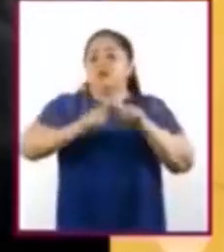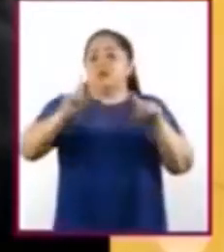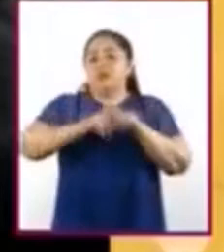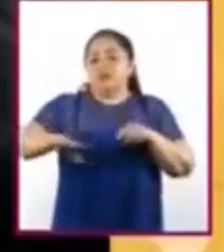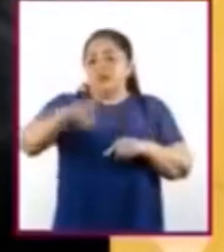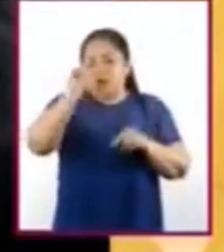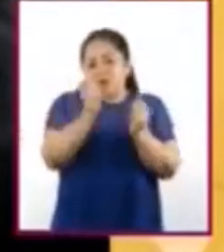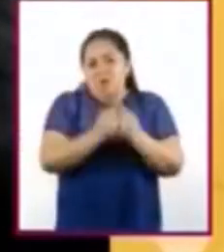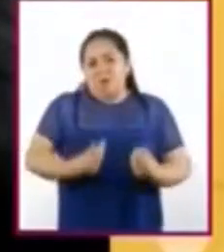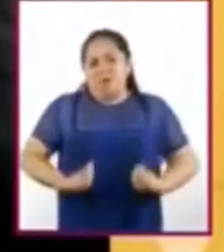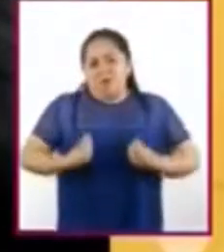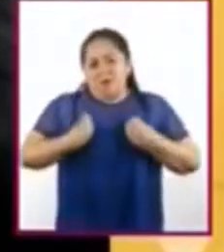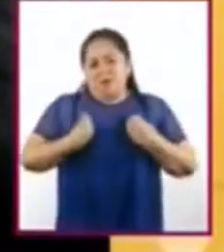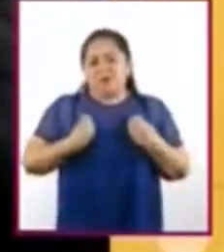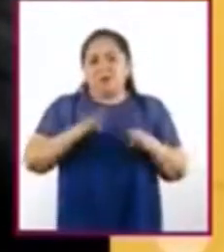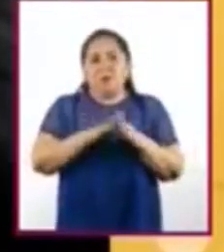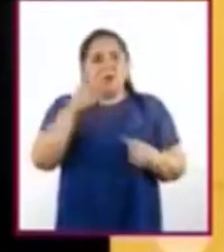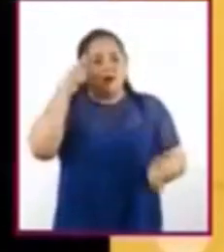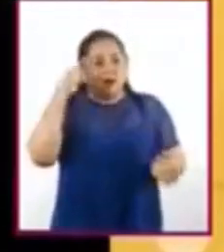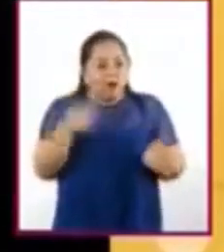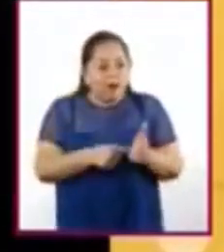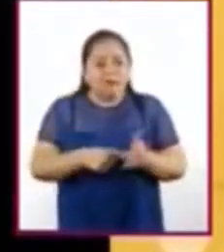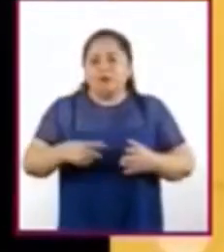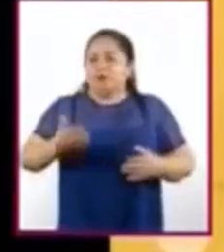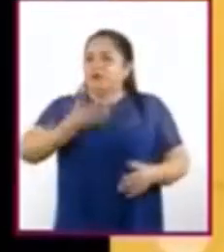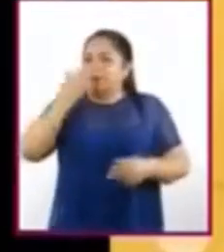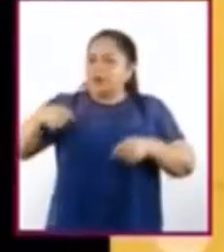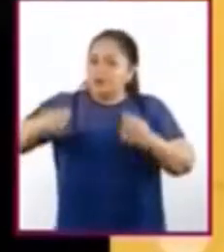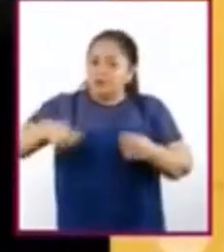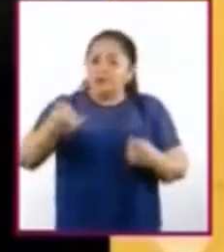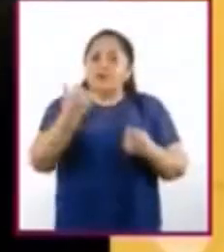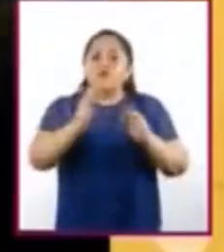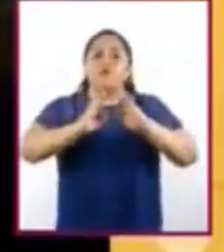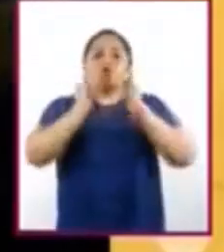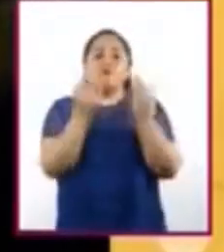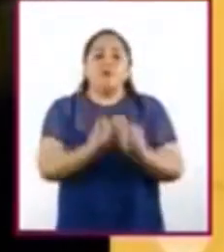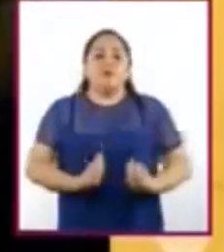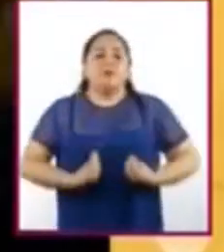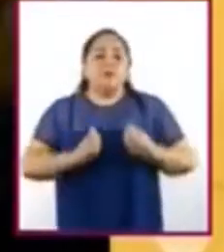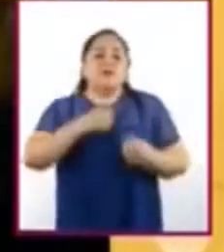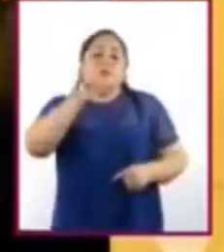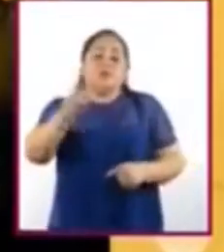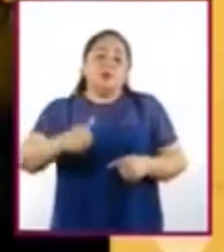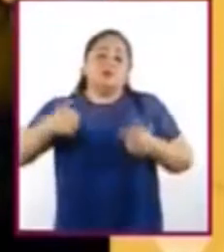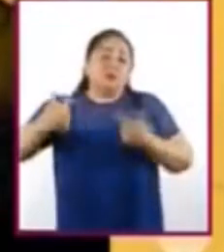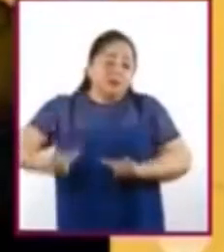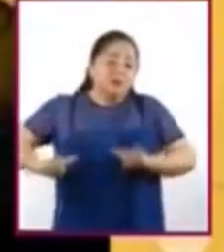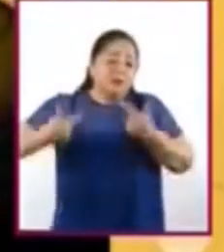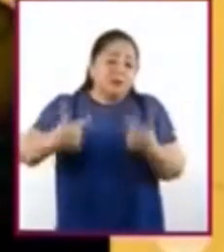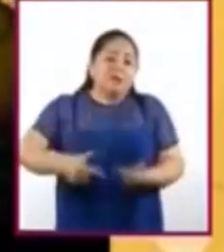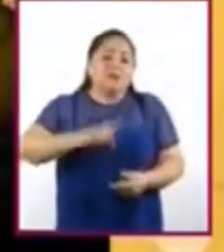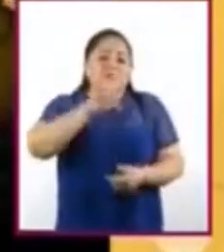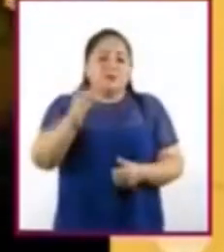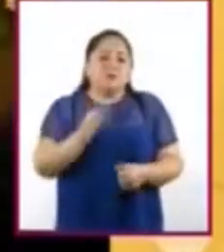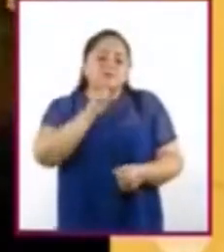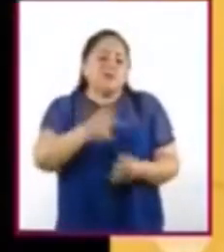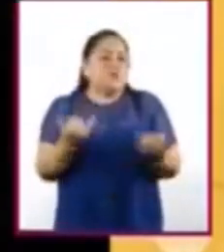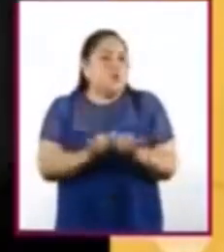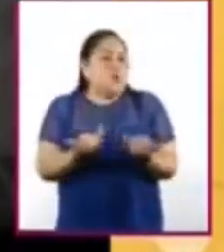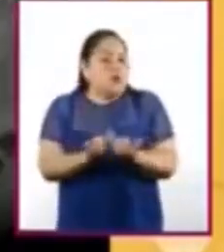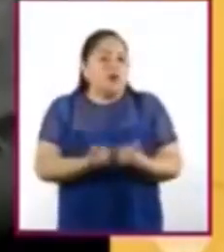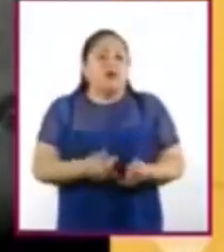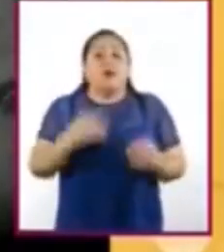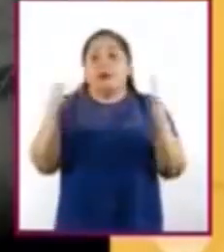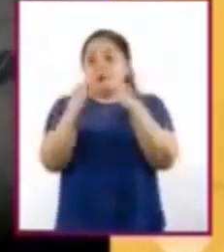de convivencia se reproducen creencias, tradiciones y formas de vida que a lo largo de generaciones se han mantenido. En